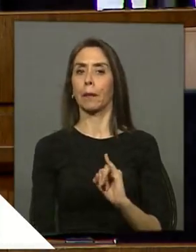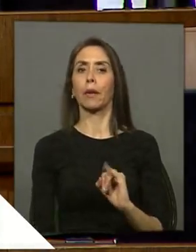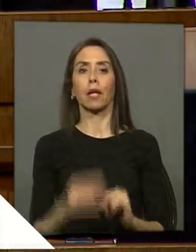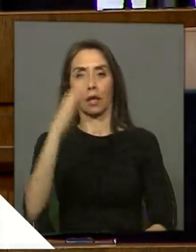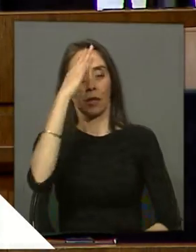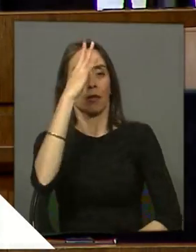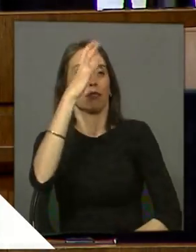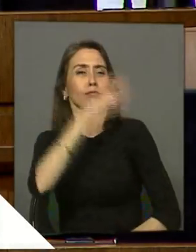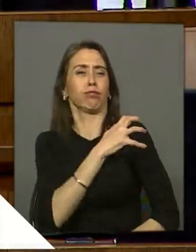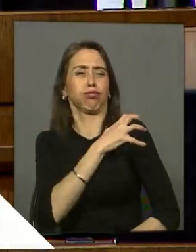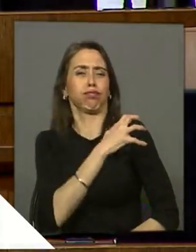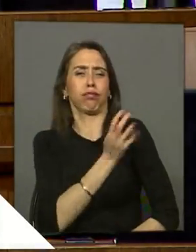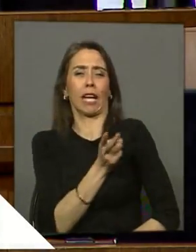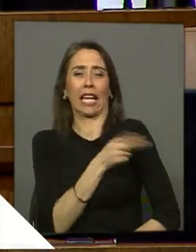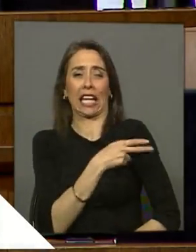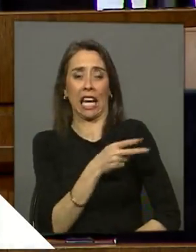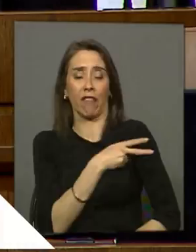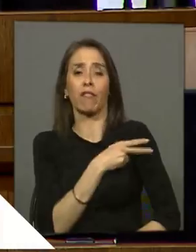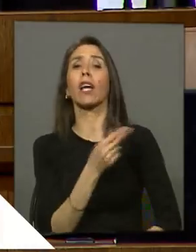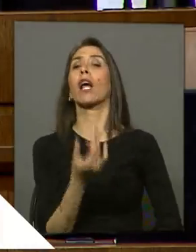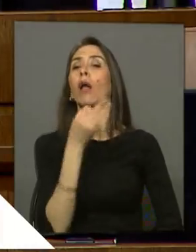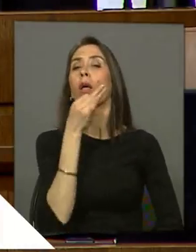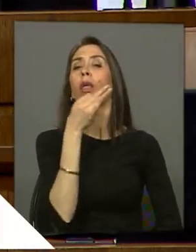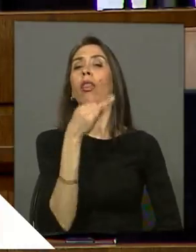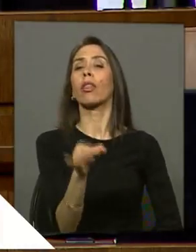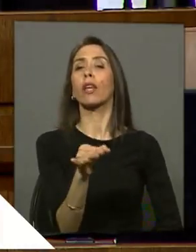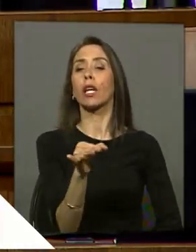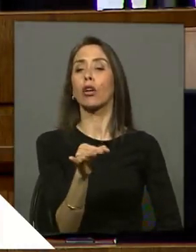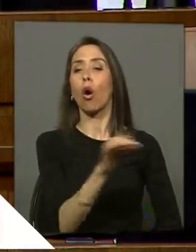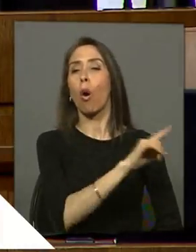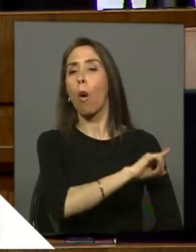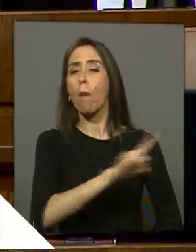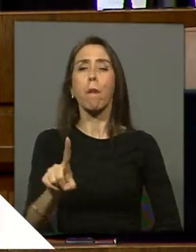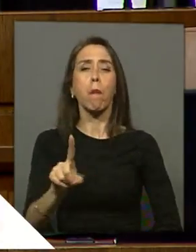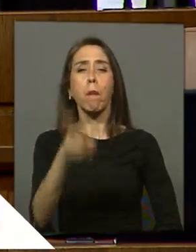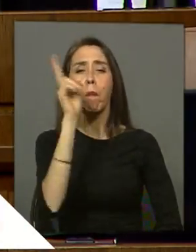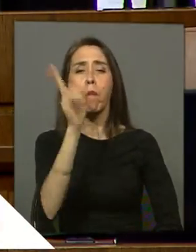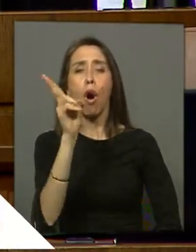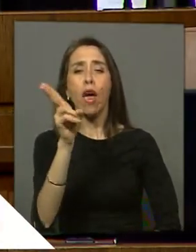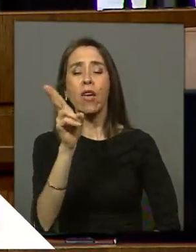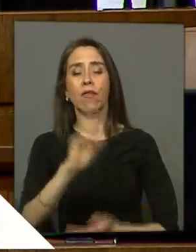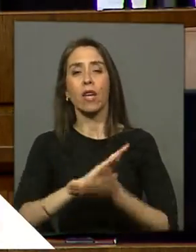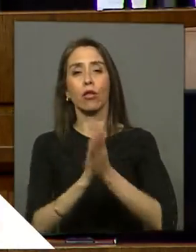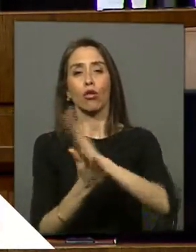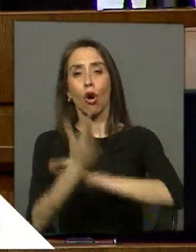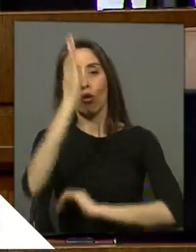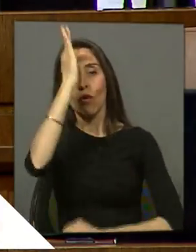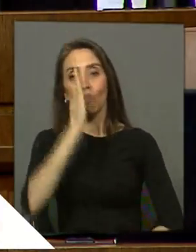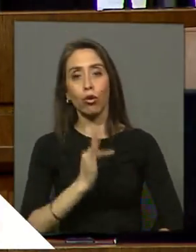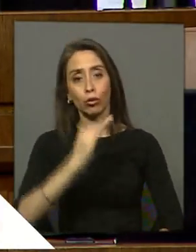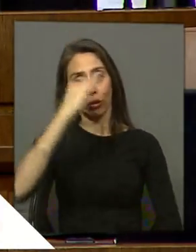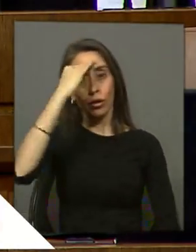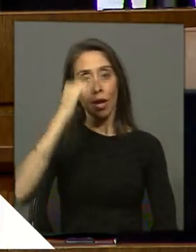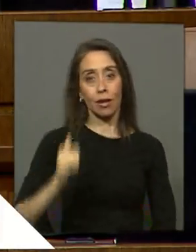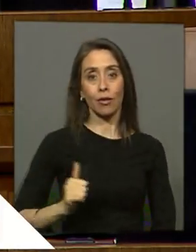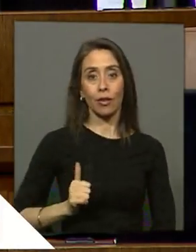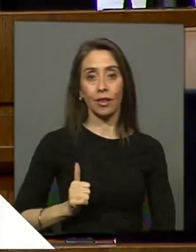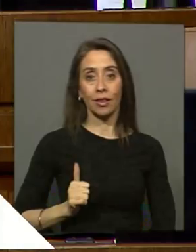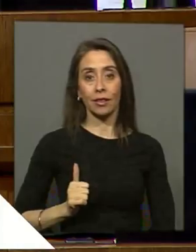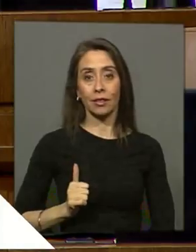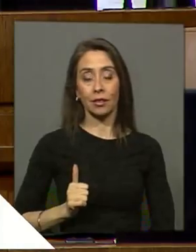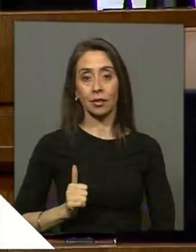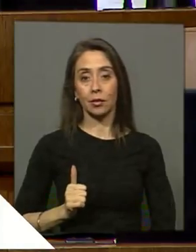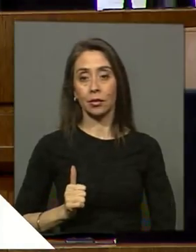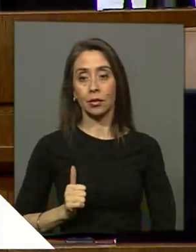comandante en jefe en señalar que se prohibía a todos los funcionarios del ejército